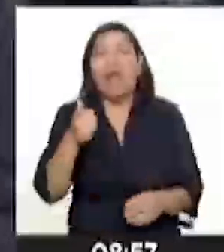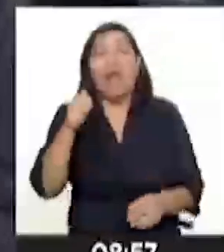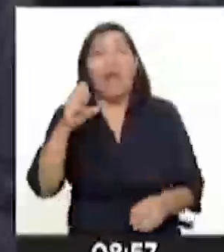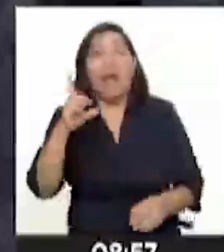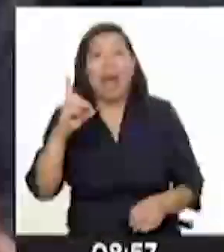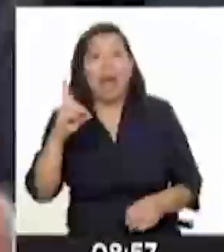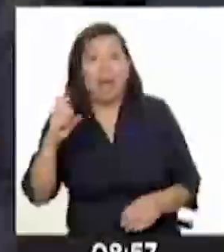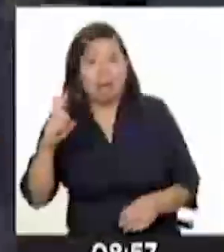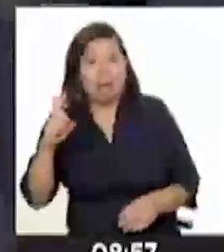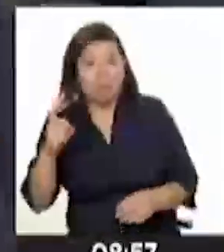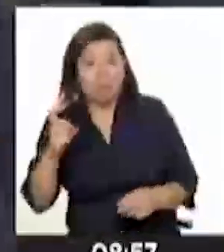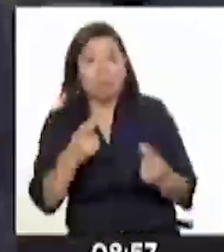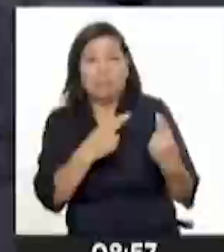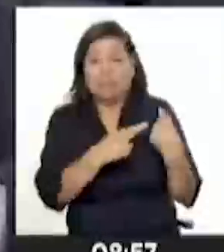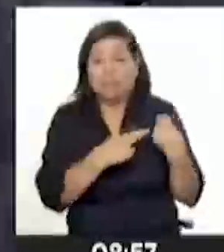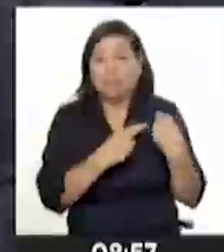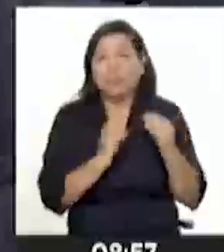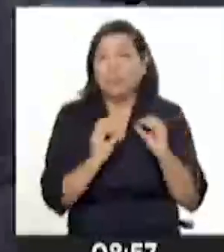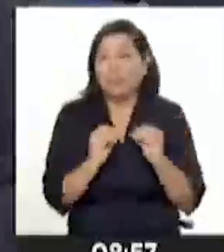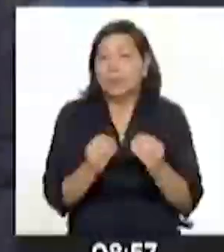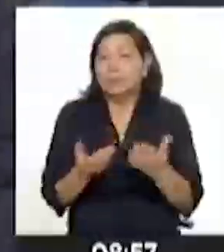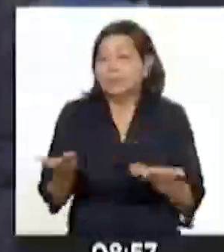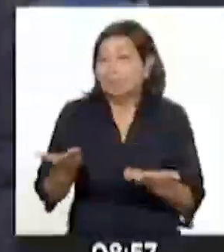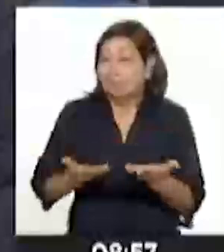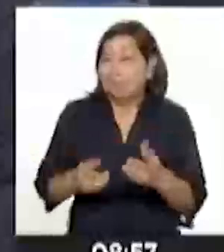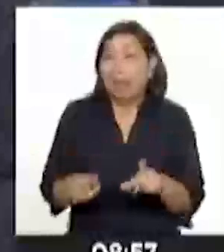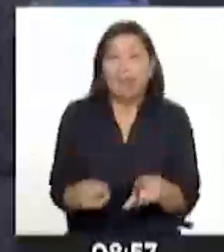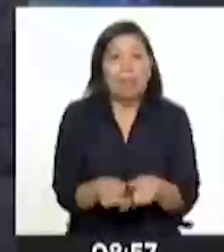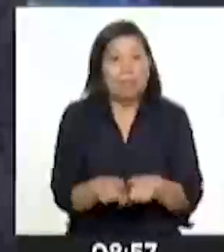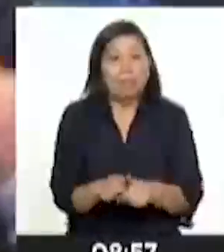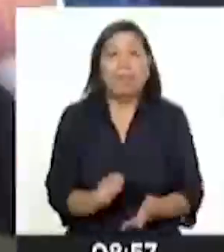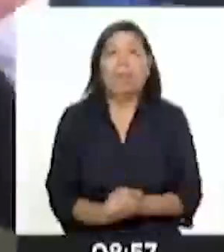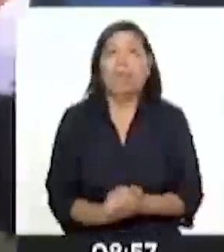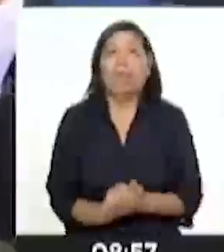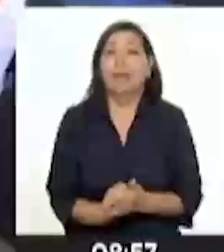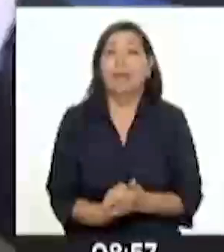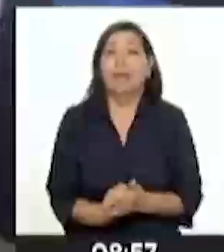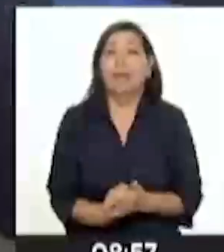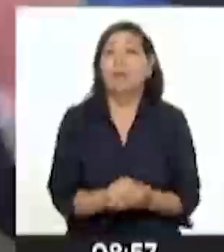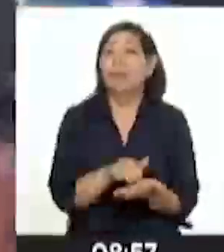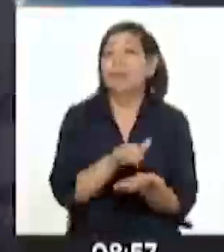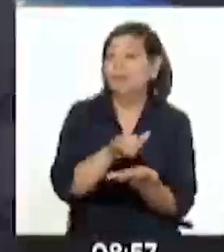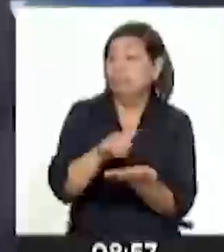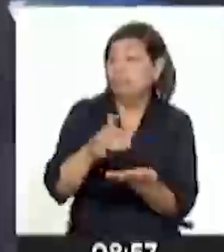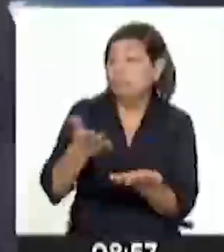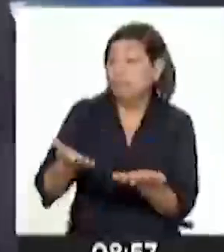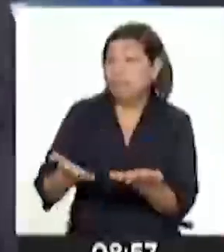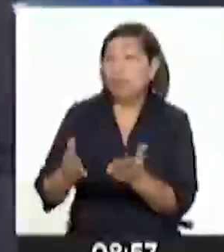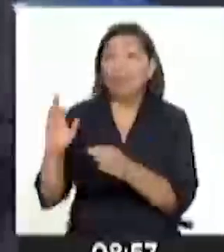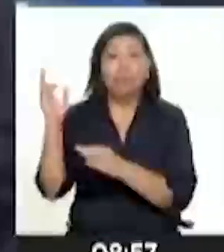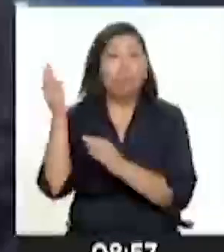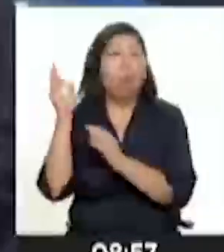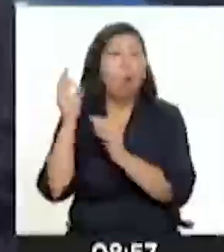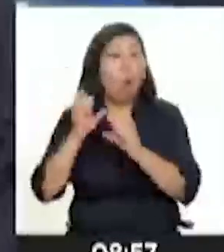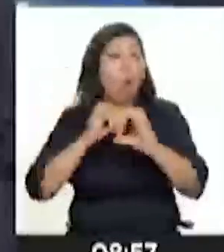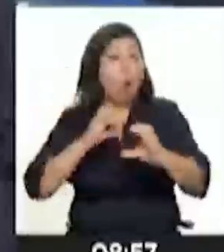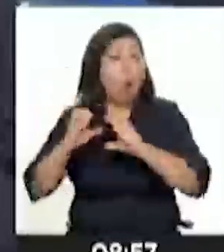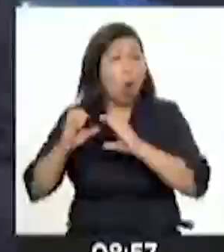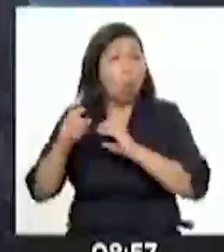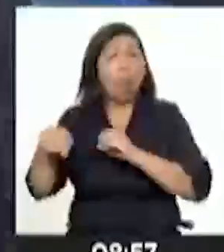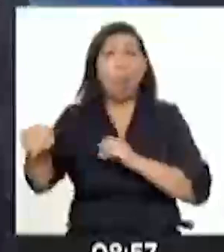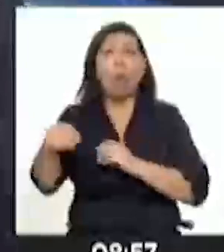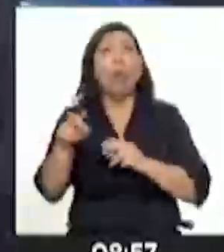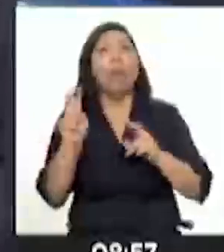otras instituciones que han venido también a... en esta gira, de forma que en este foro vamos a conversar